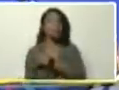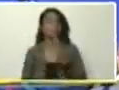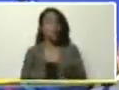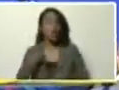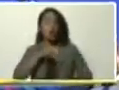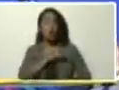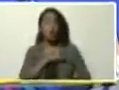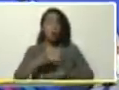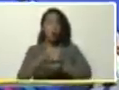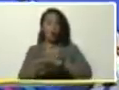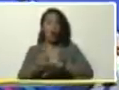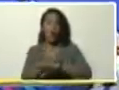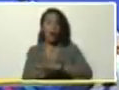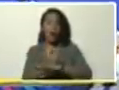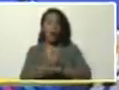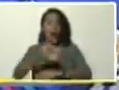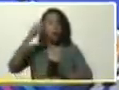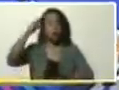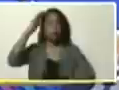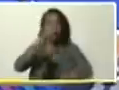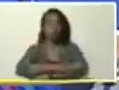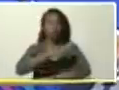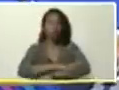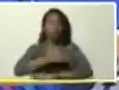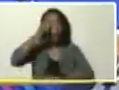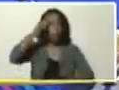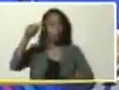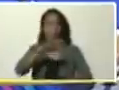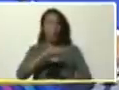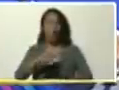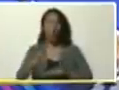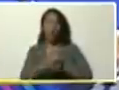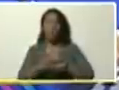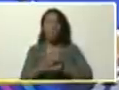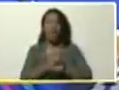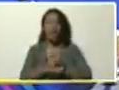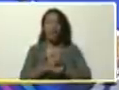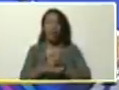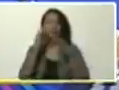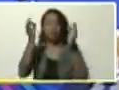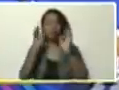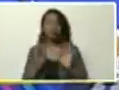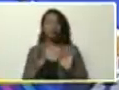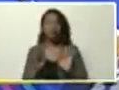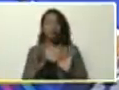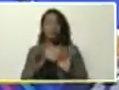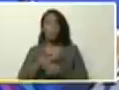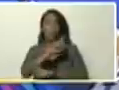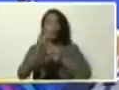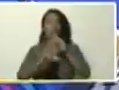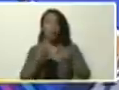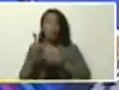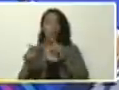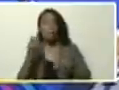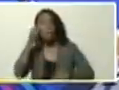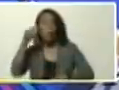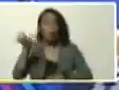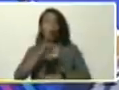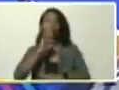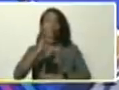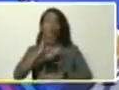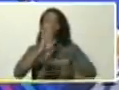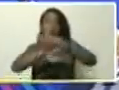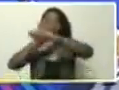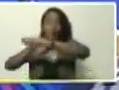nosotros gobernar obedeciendo al pueblo, gobierno obediencial, consultando al pueblo, informando